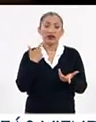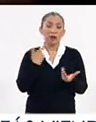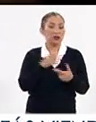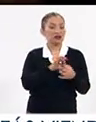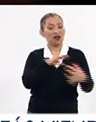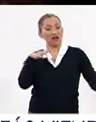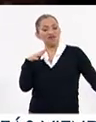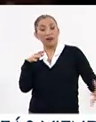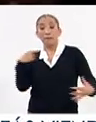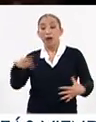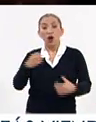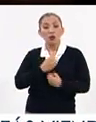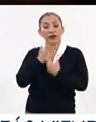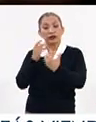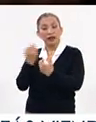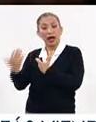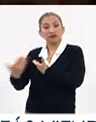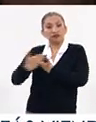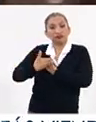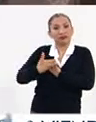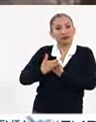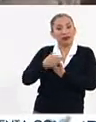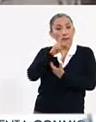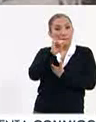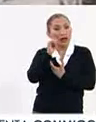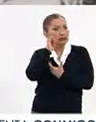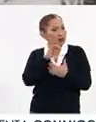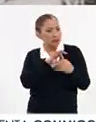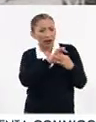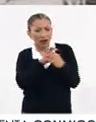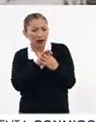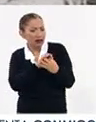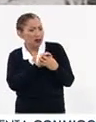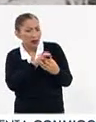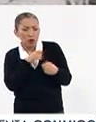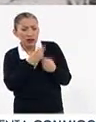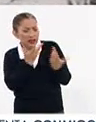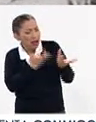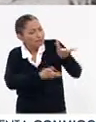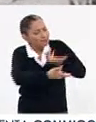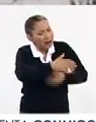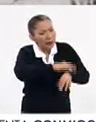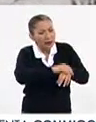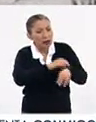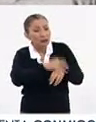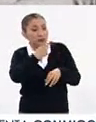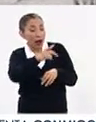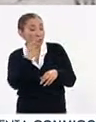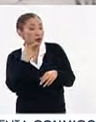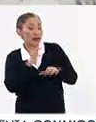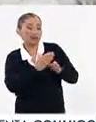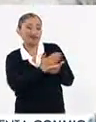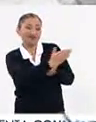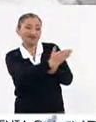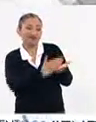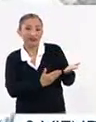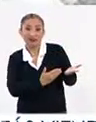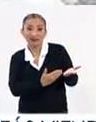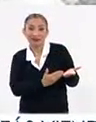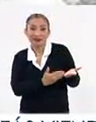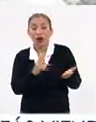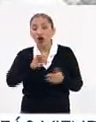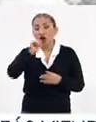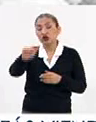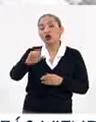pero unido por la poesía. Paz, siempre unido a mi papá por la poesía. Bueno, y también con quien polemizó, por ejemplo, fue con